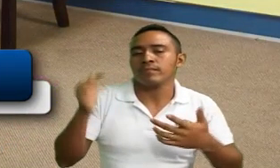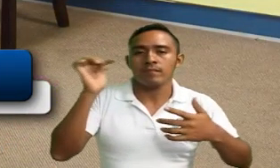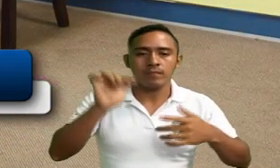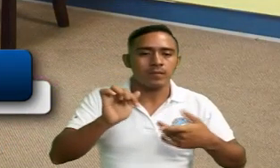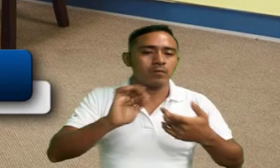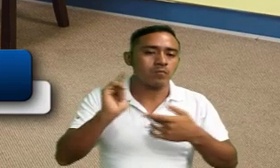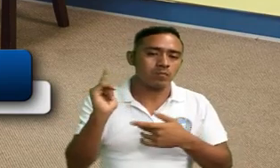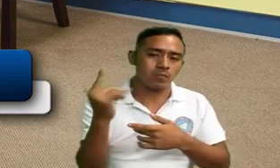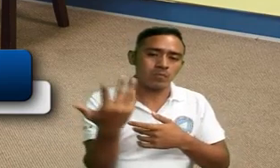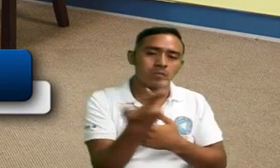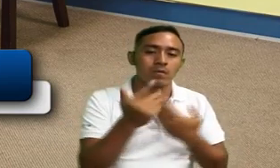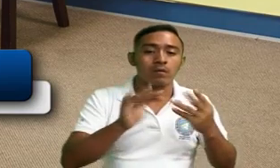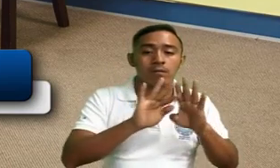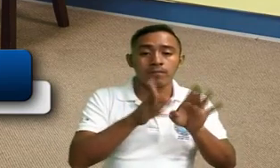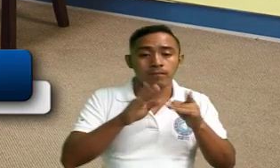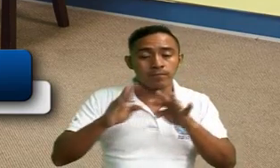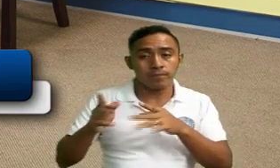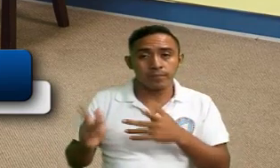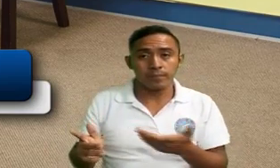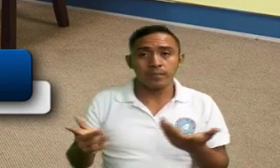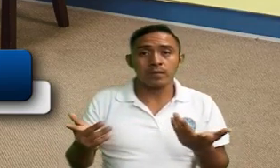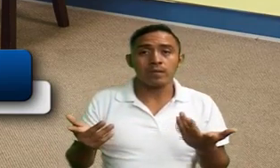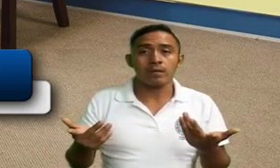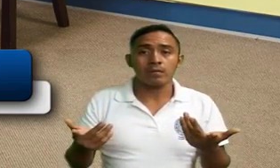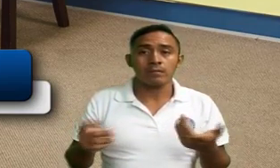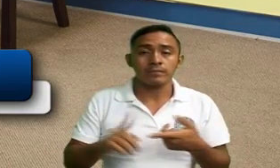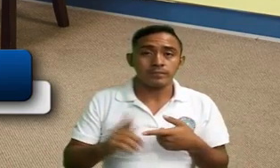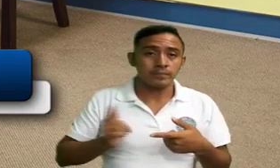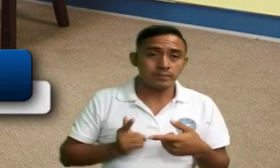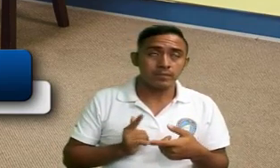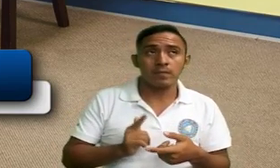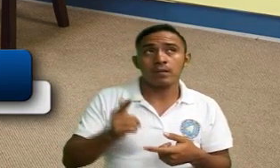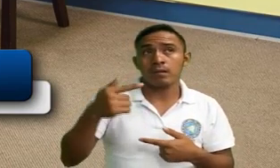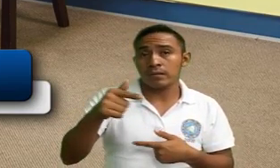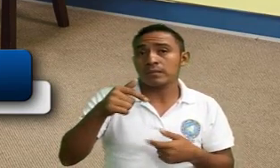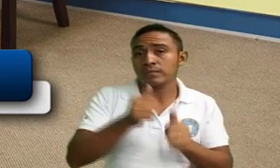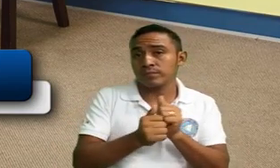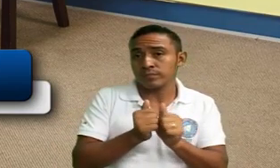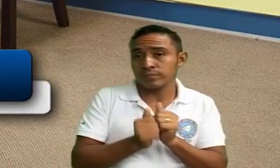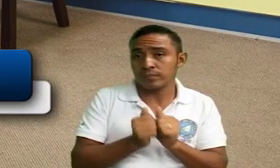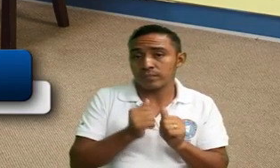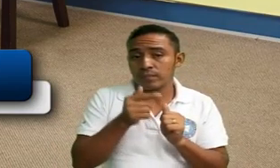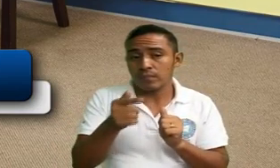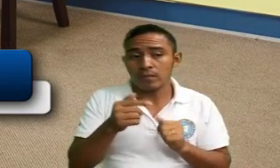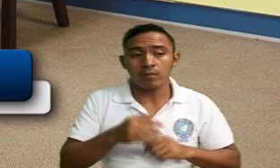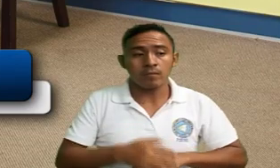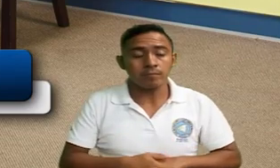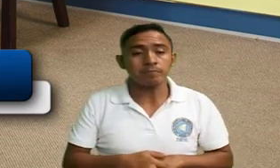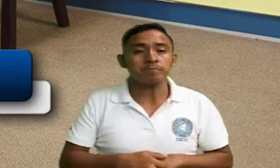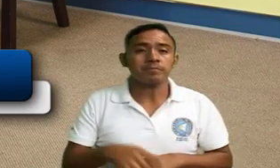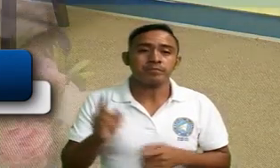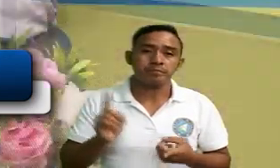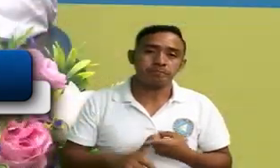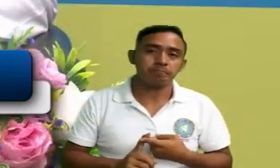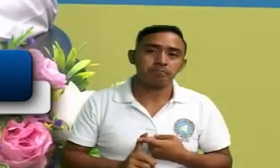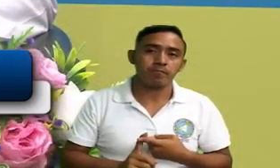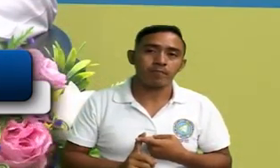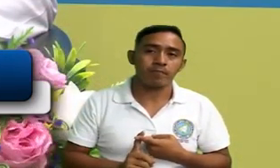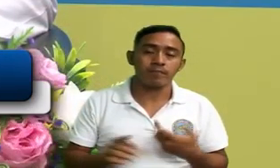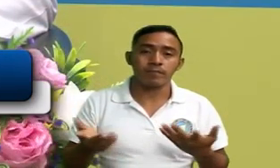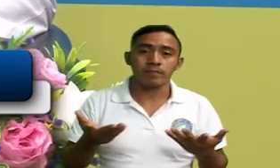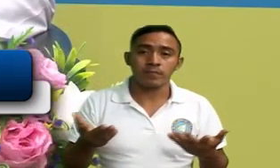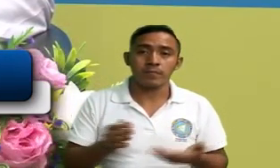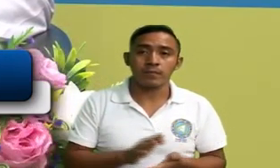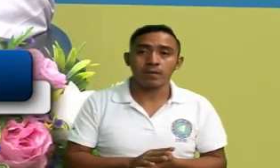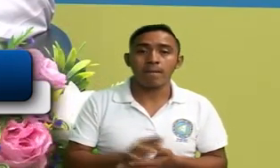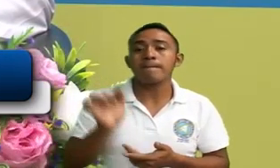aquellas pacientes que tienen el trastorno o el síndrome premenstrual son aquellas pacientes que están relacionadas